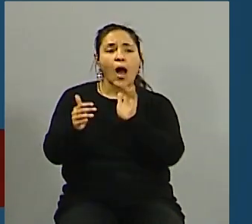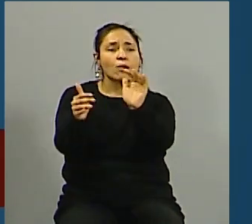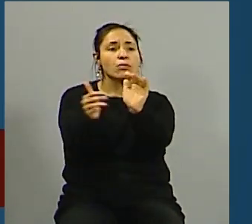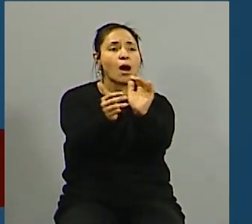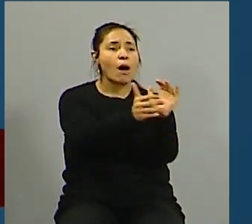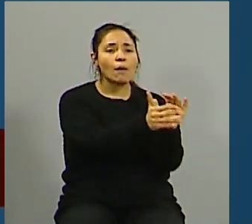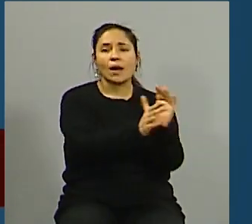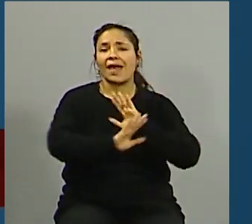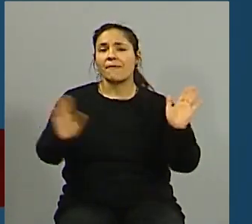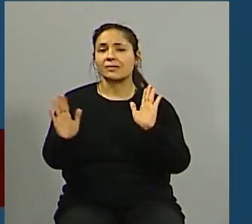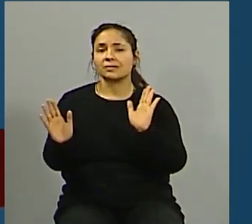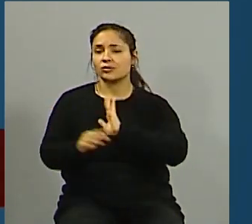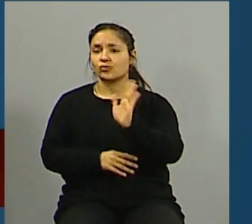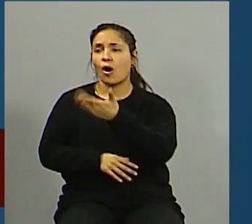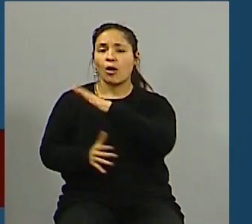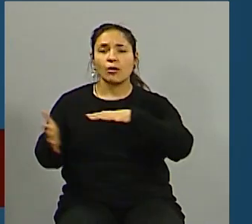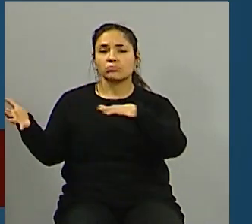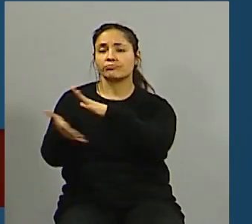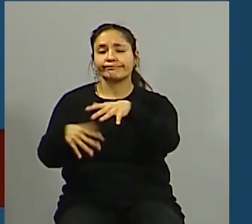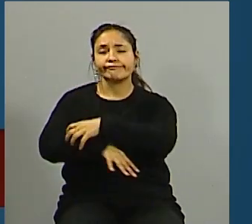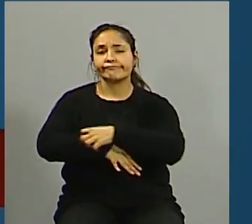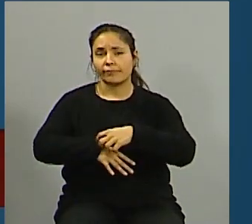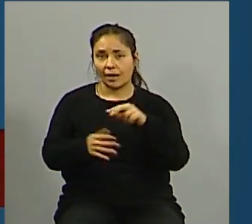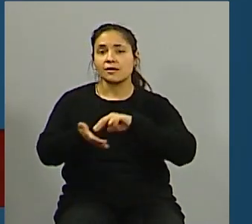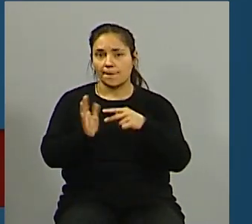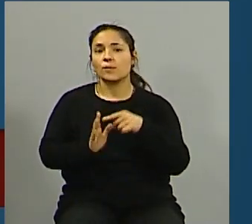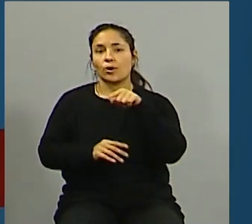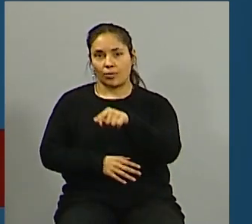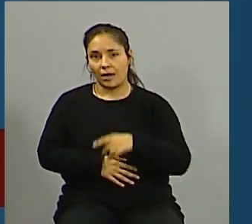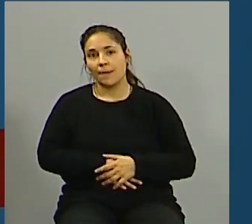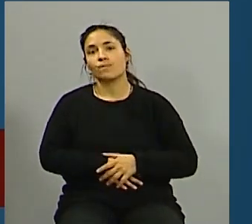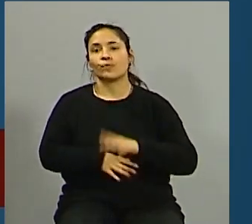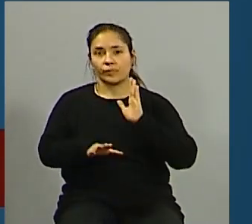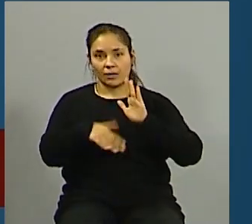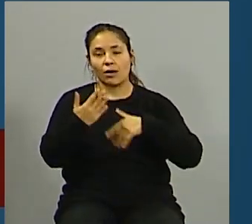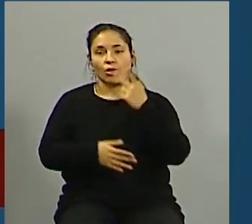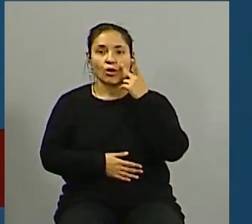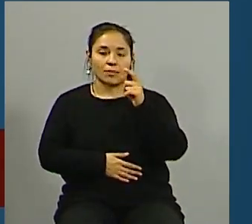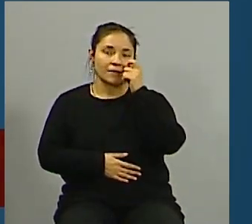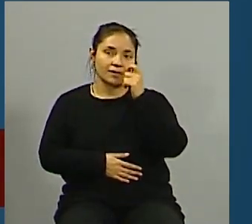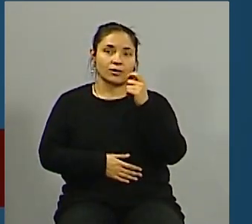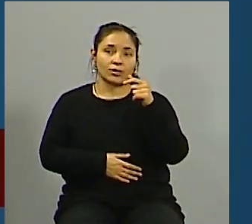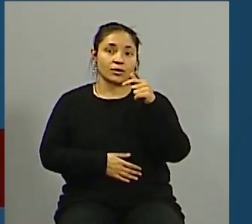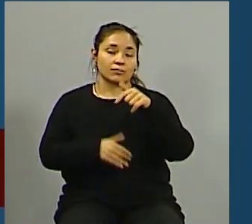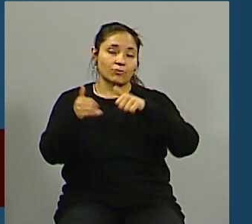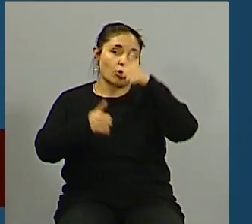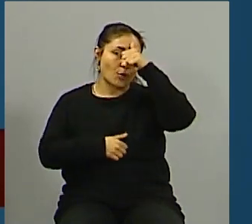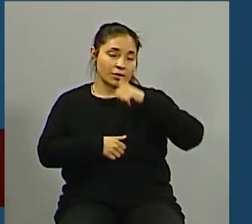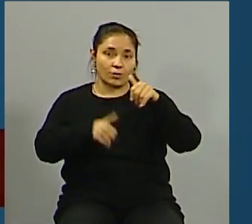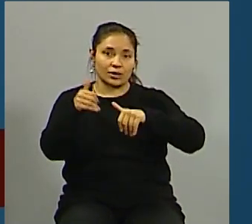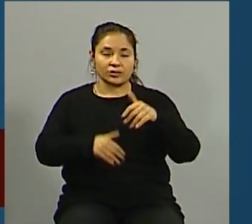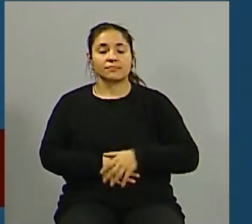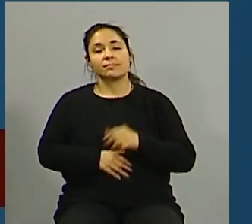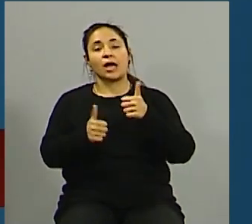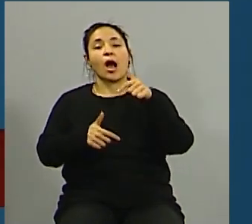es uno de los problemas que estamos teniendo y creo que es uno de los problemas que también se va a empezar a dirimir este domingo 13 de agosto. Sin duda. Karina, vamos a ir a